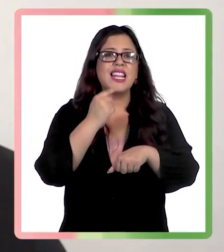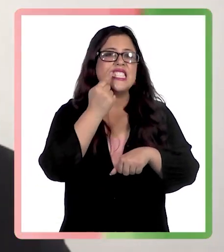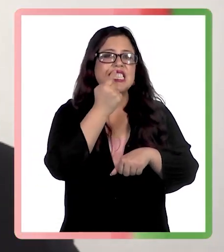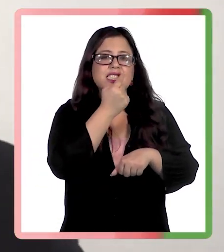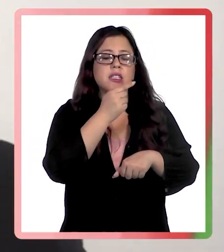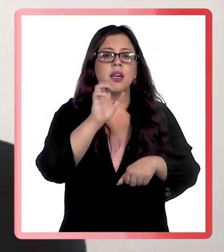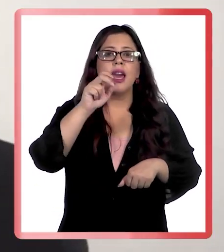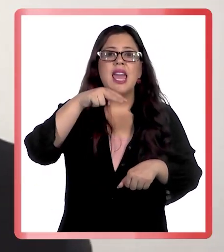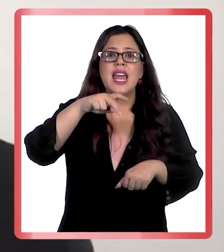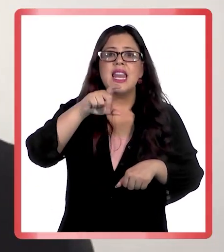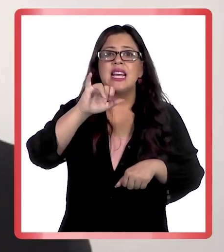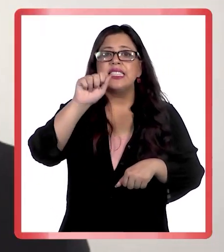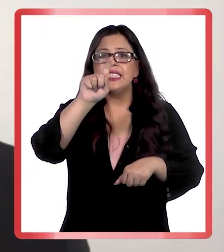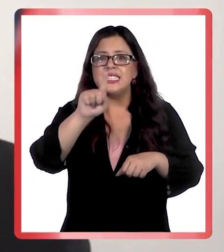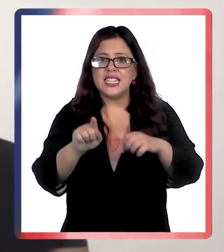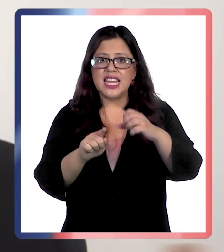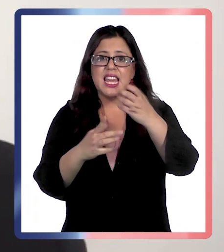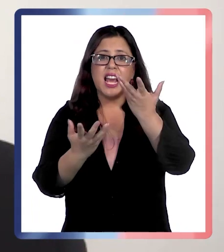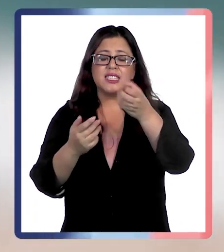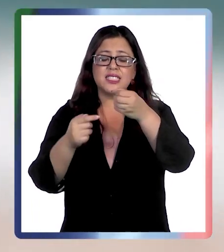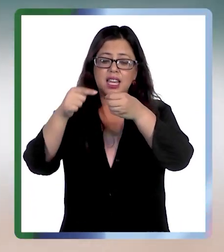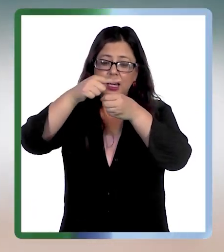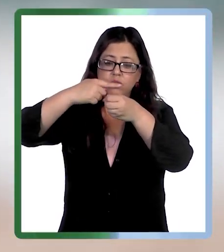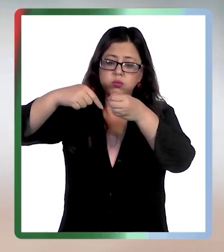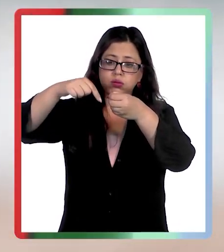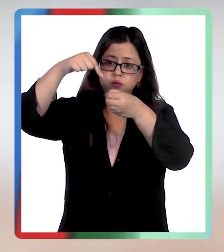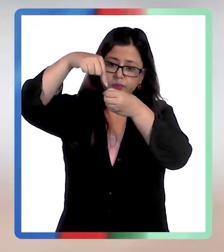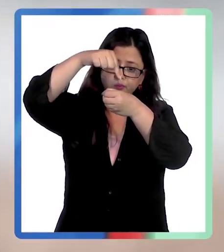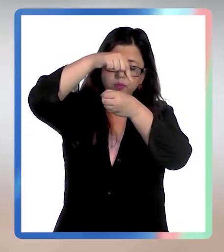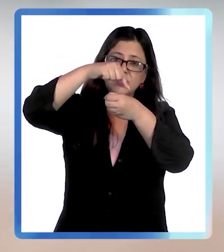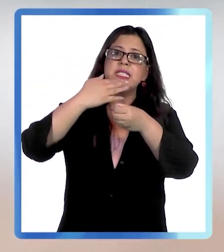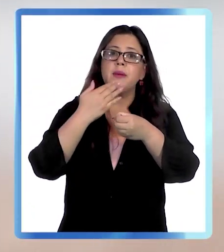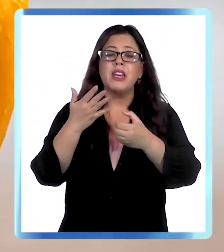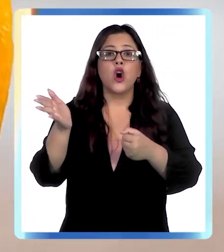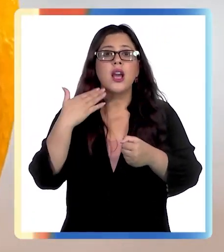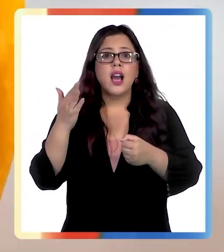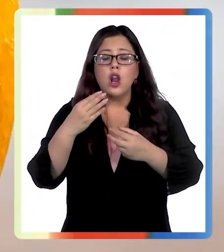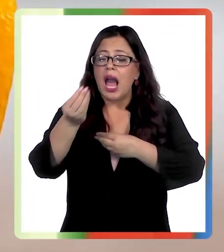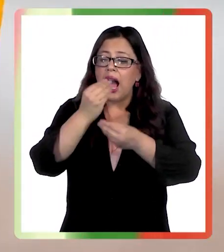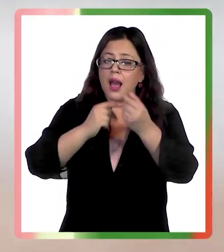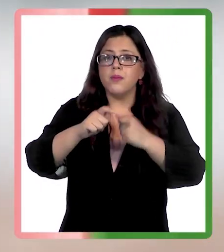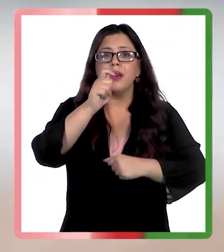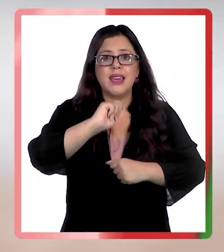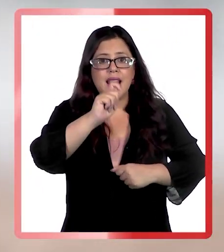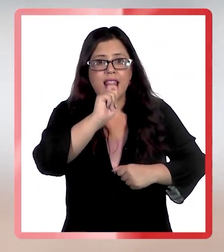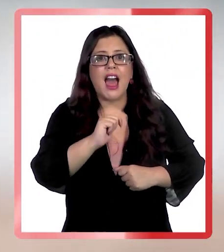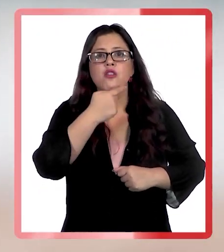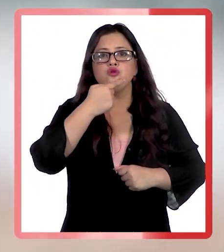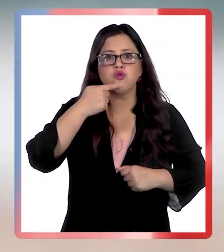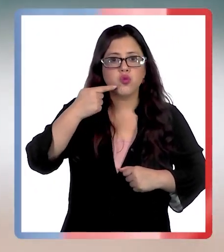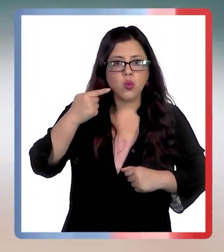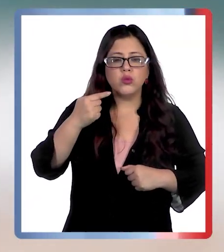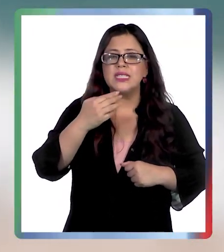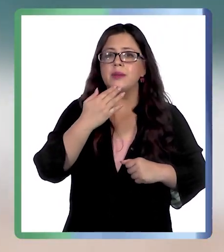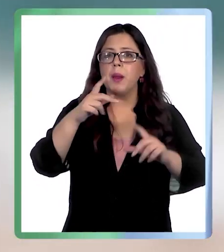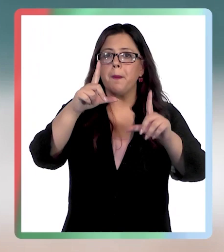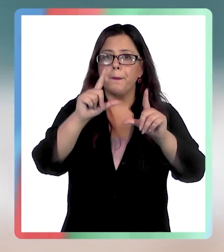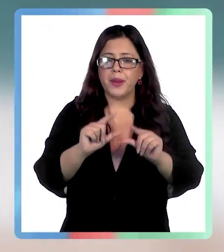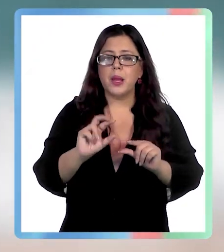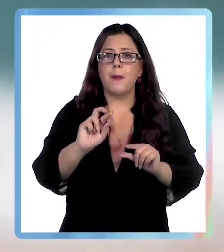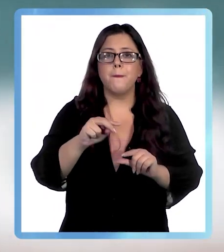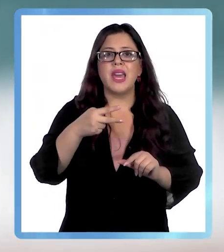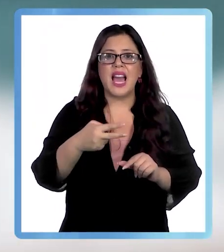encías básicamente Y además que pasa que también con el calor comemos más cositas dulces más Helado